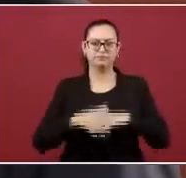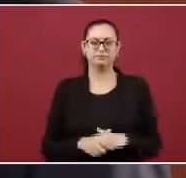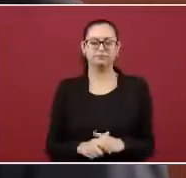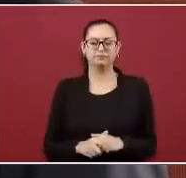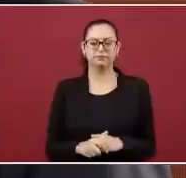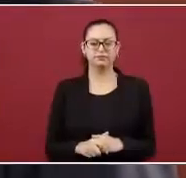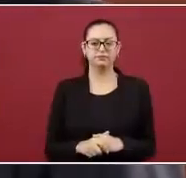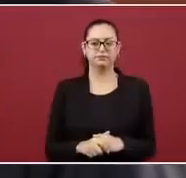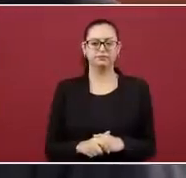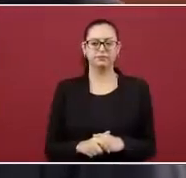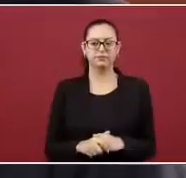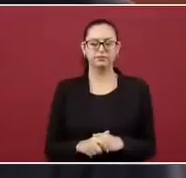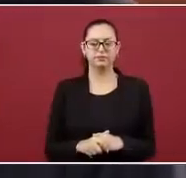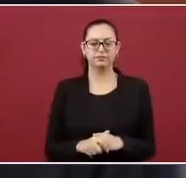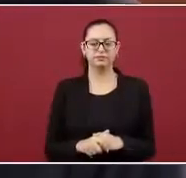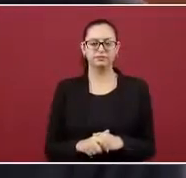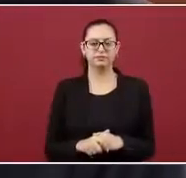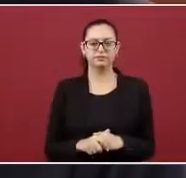haya